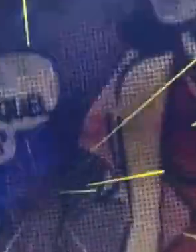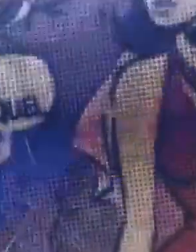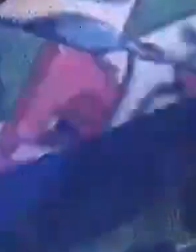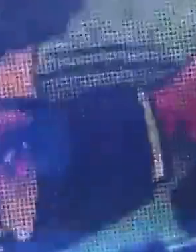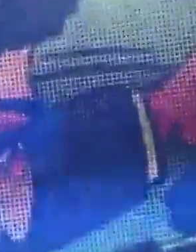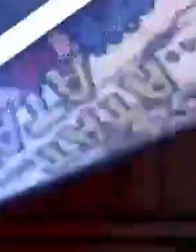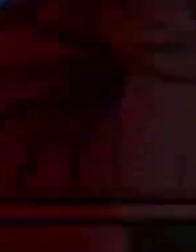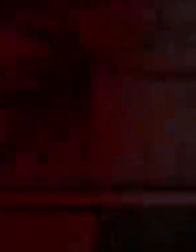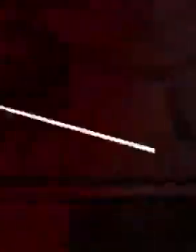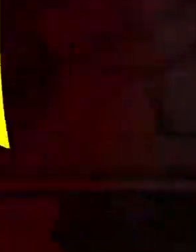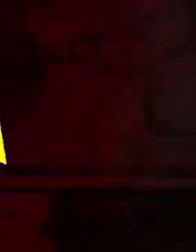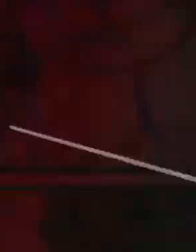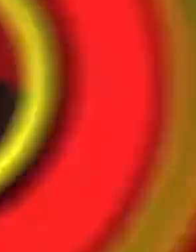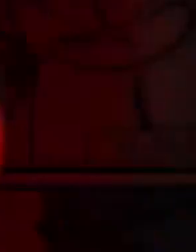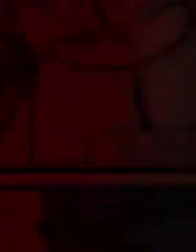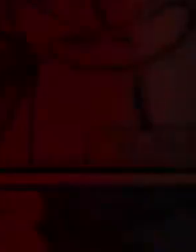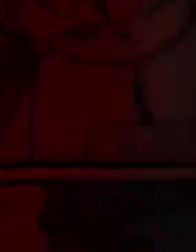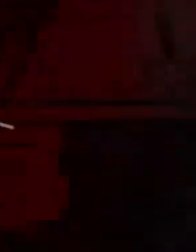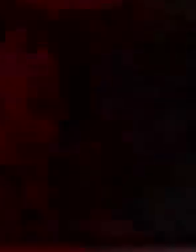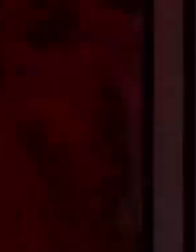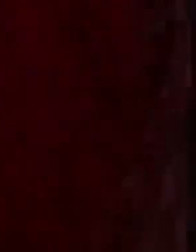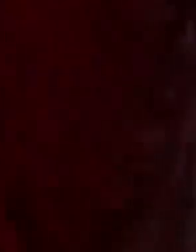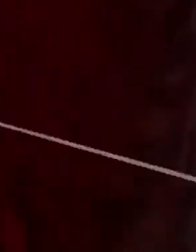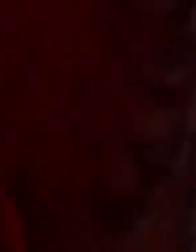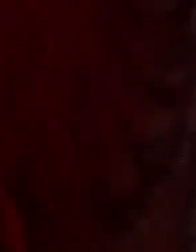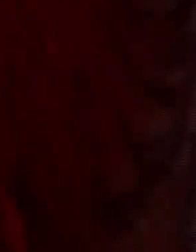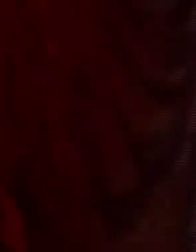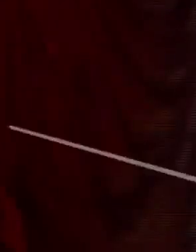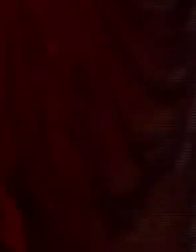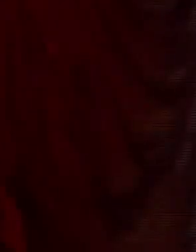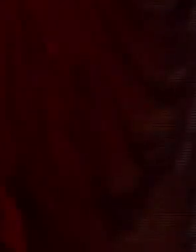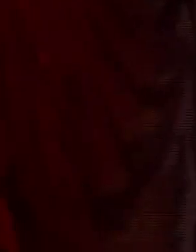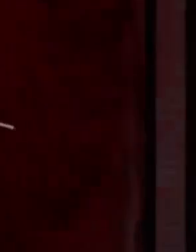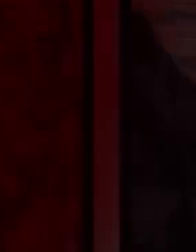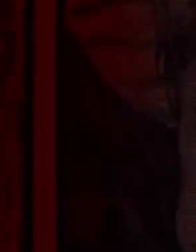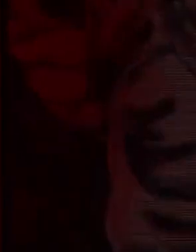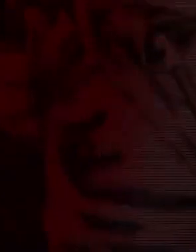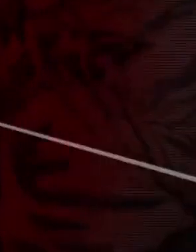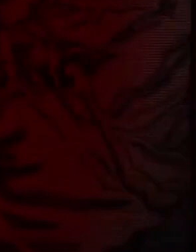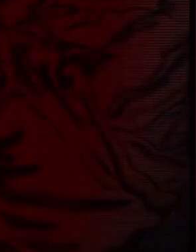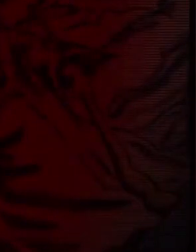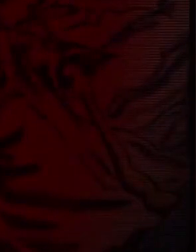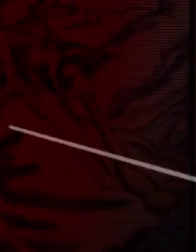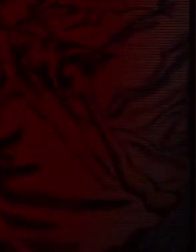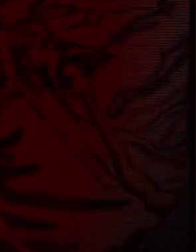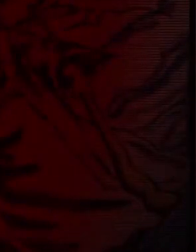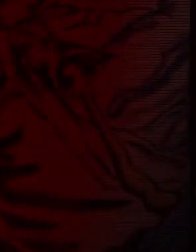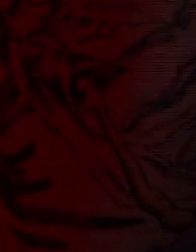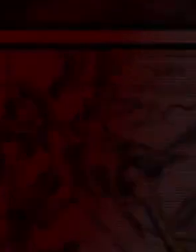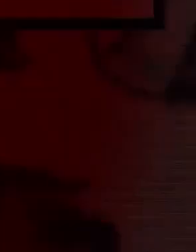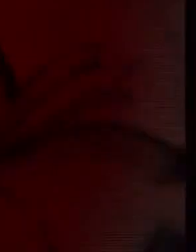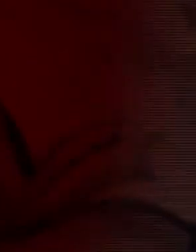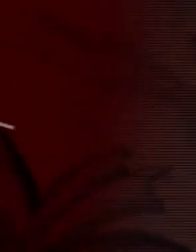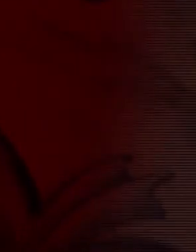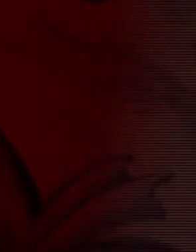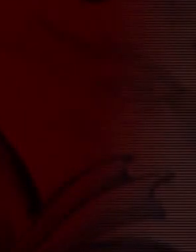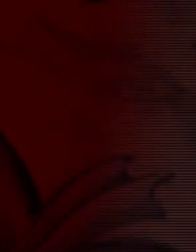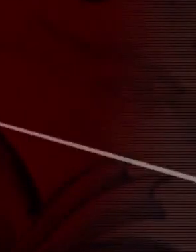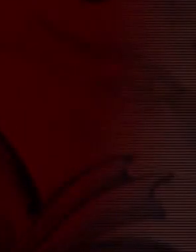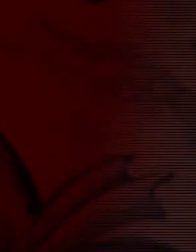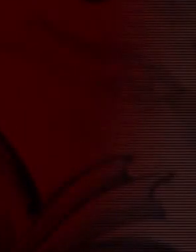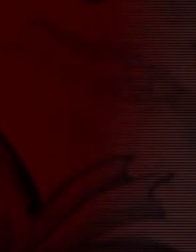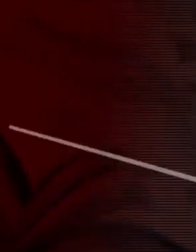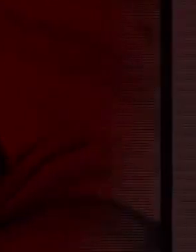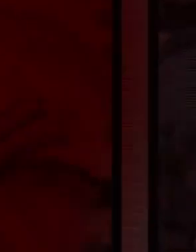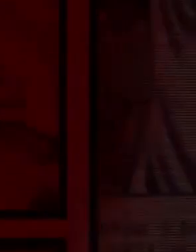¡Ya está aquí! Calimán 2.0 en su segunda temporada. Porque no importa cuántas veces sean necesarias